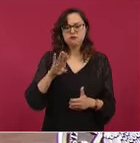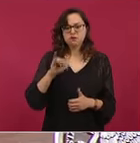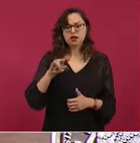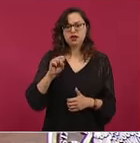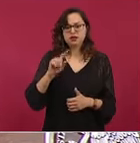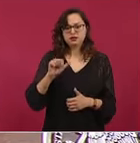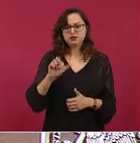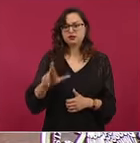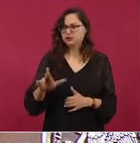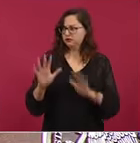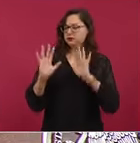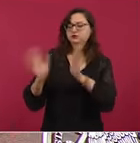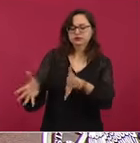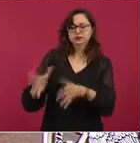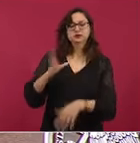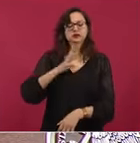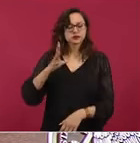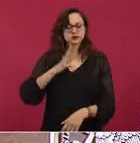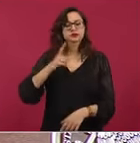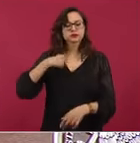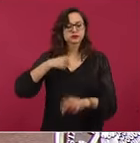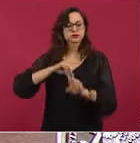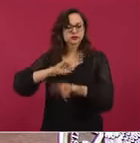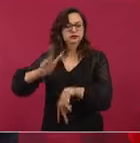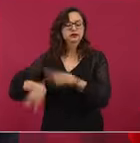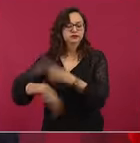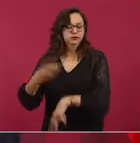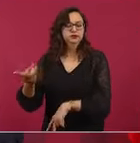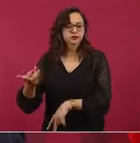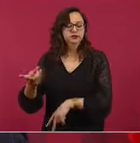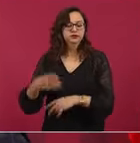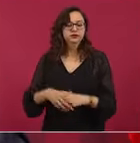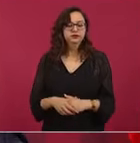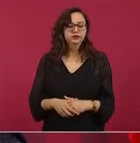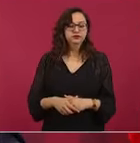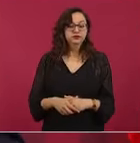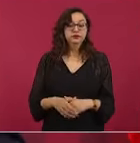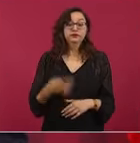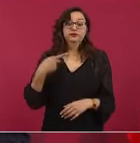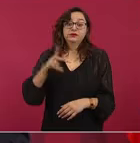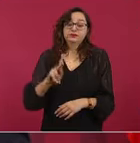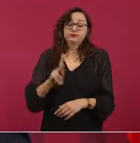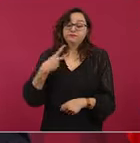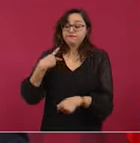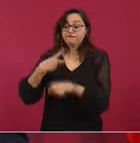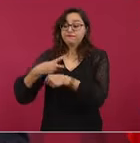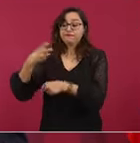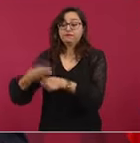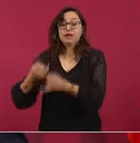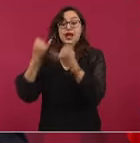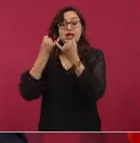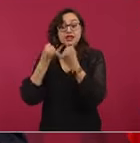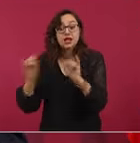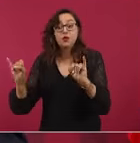allá. Lo que pasa es que me estaban invitando a inaugurar y no se puede.